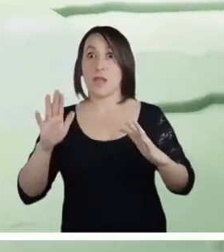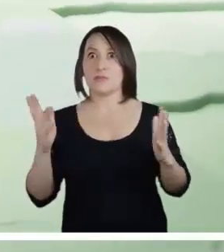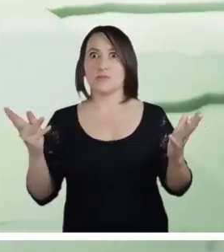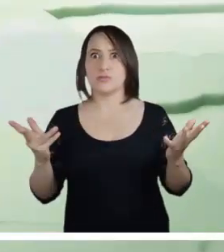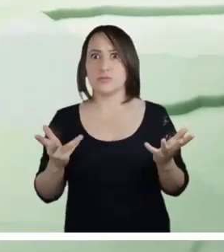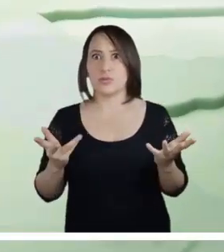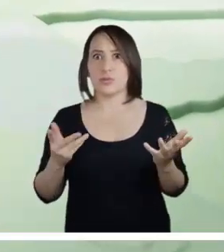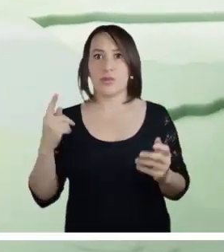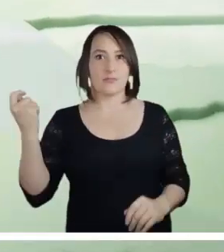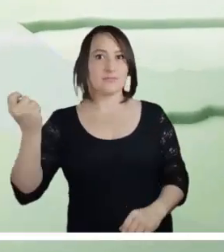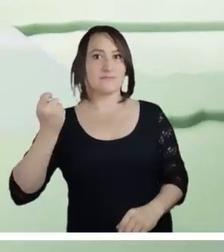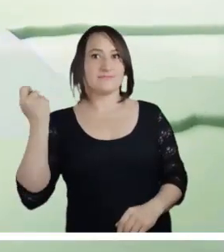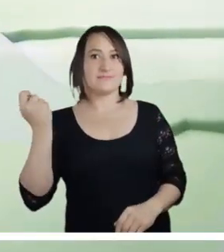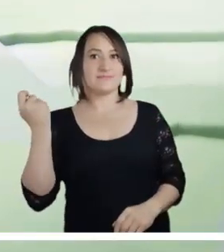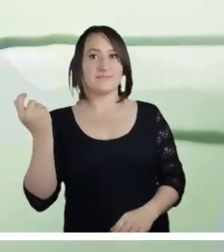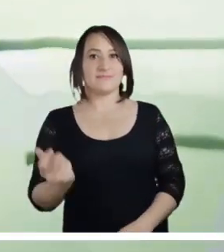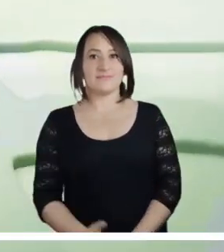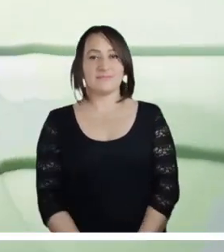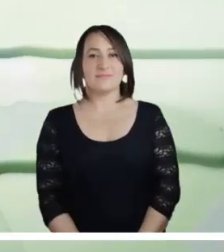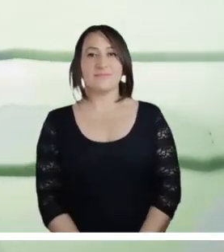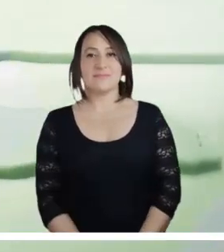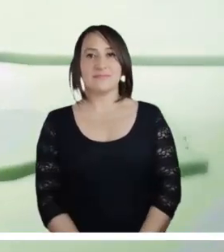más importantes se prevén en Meta.